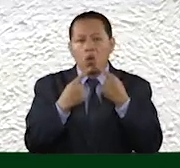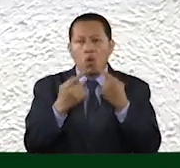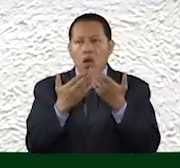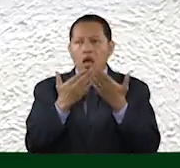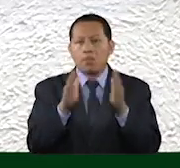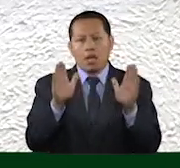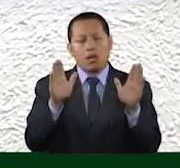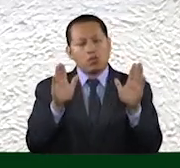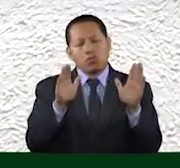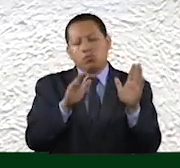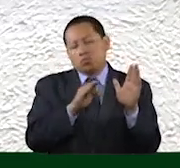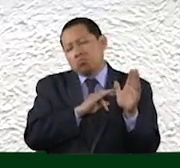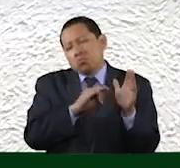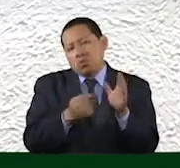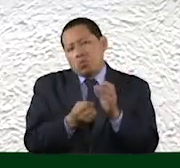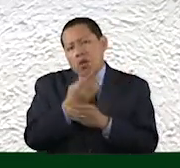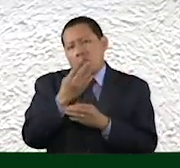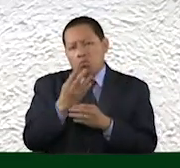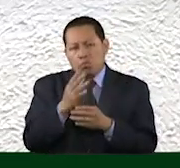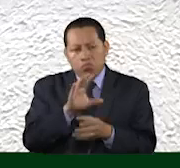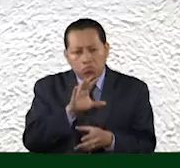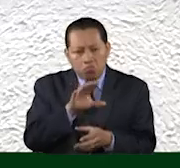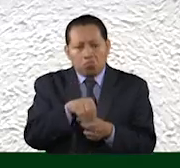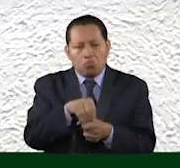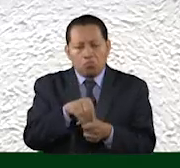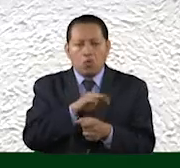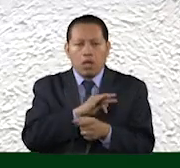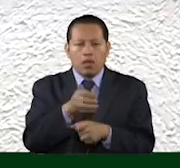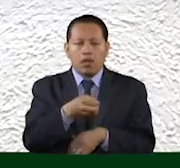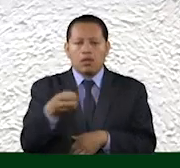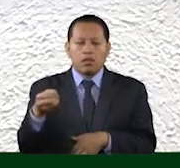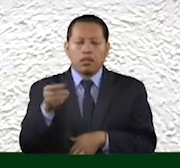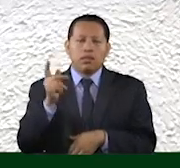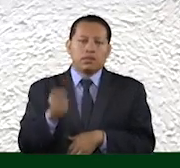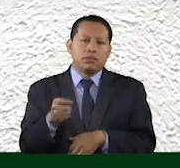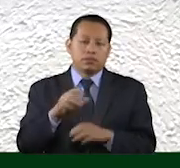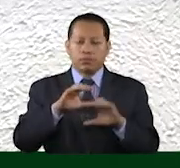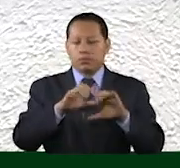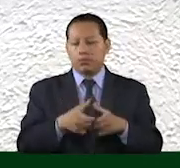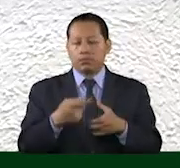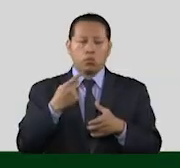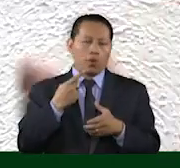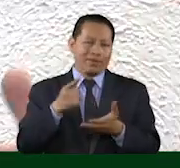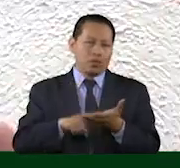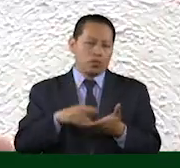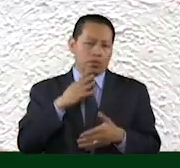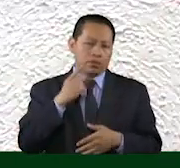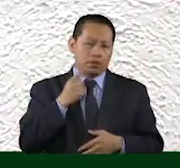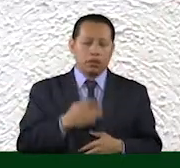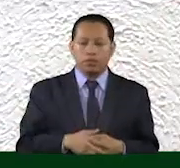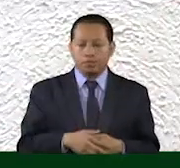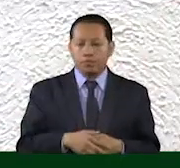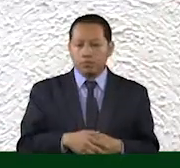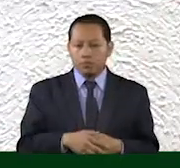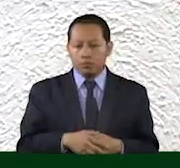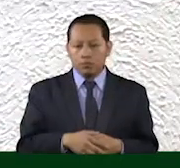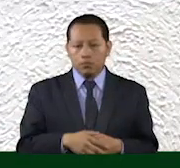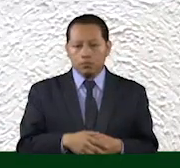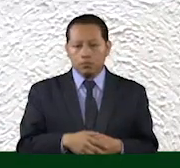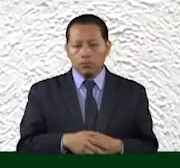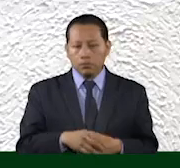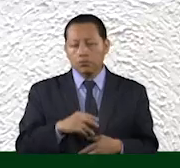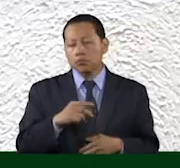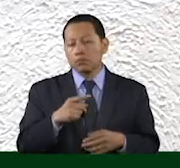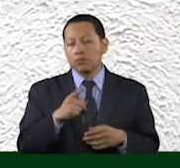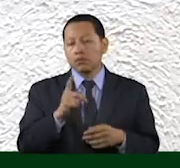abierto nuevo complementario que organice pues el órgano político de la cámara no estamos